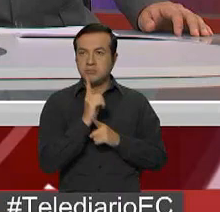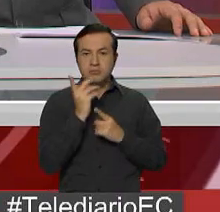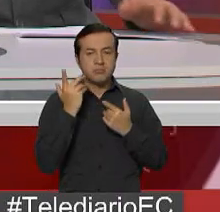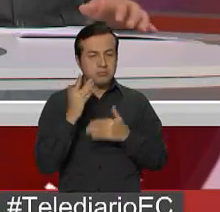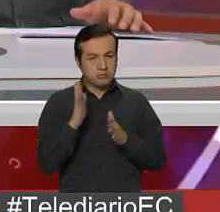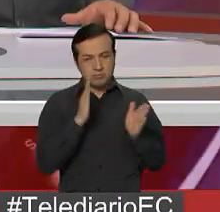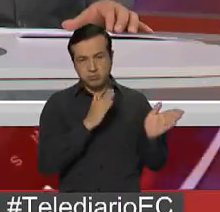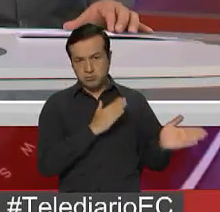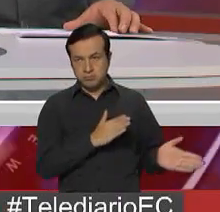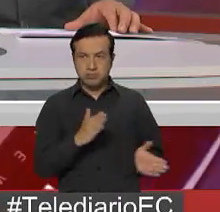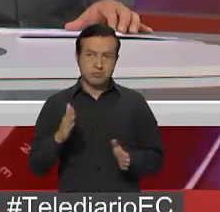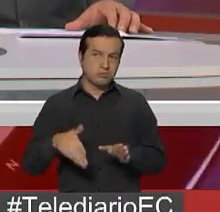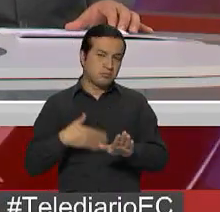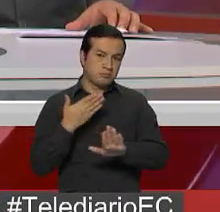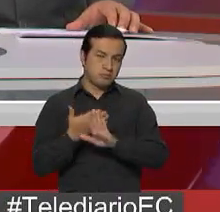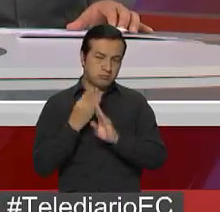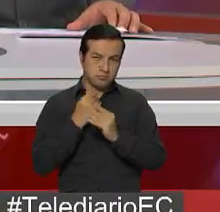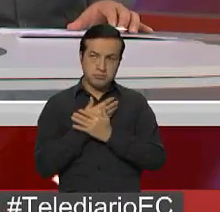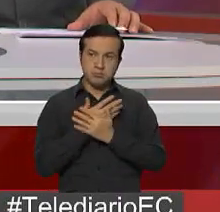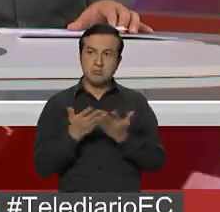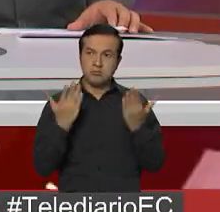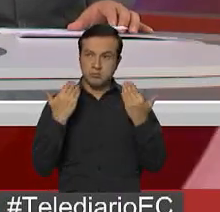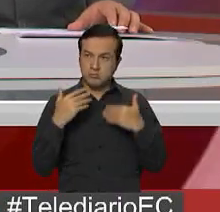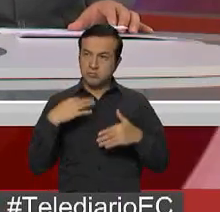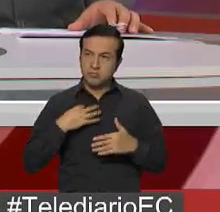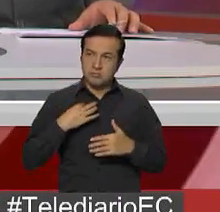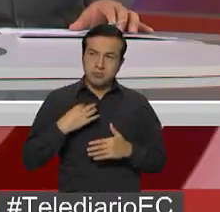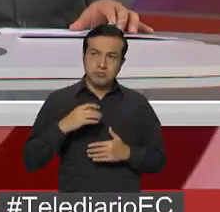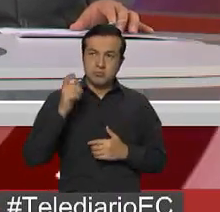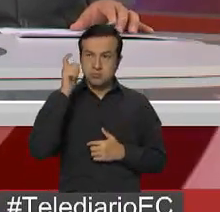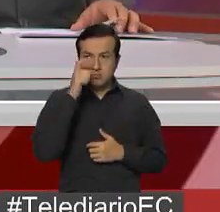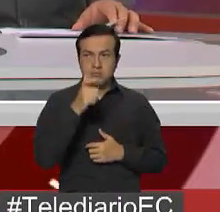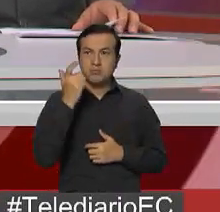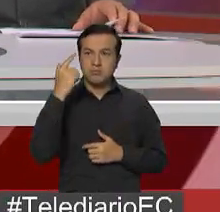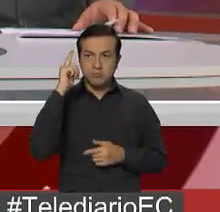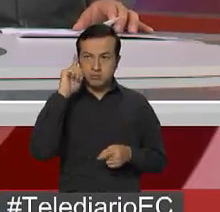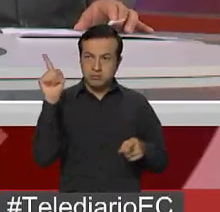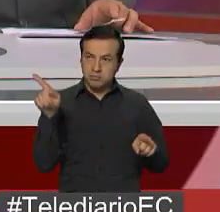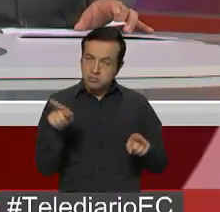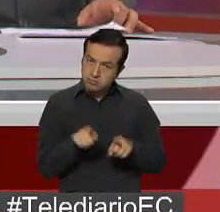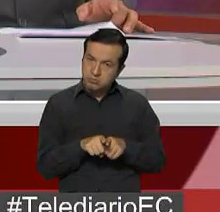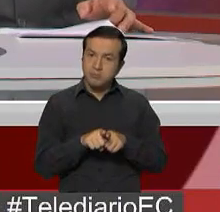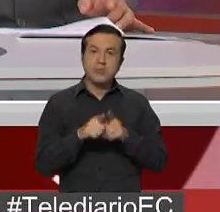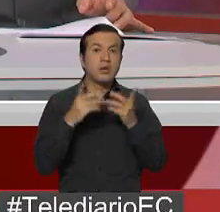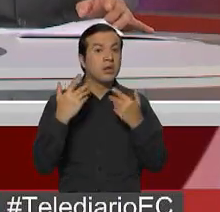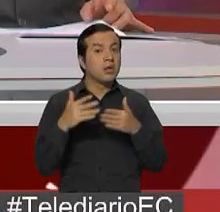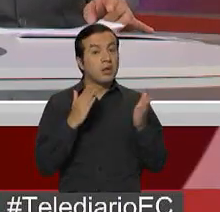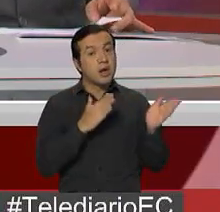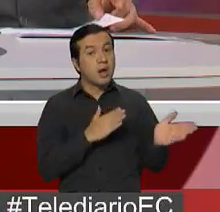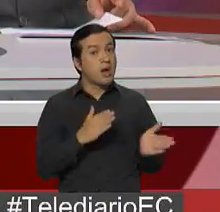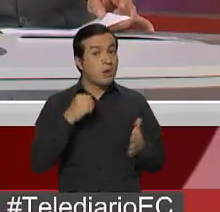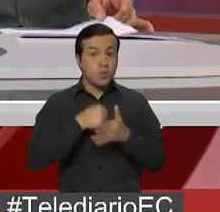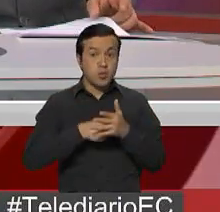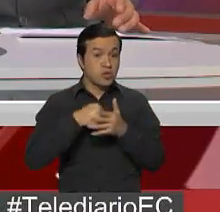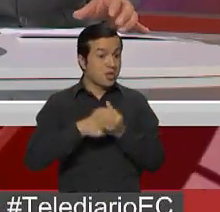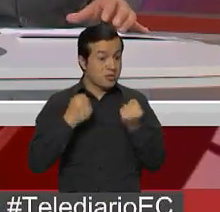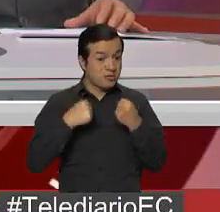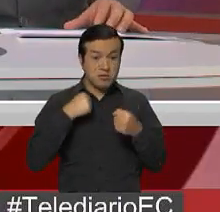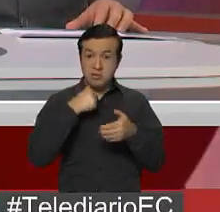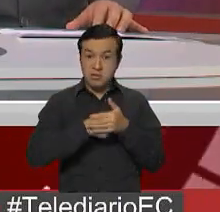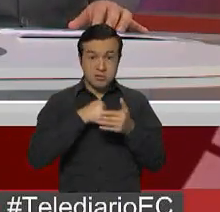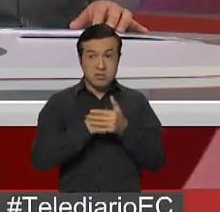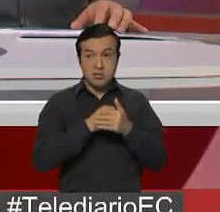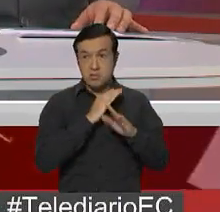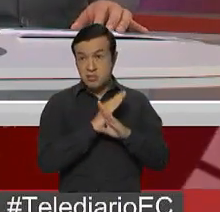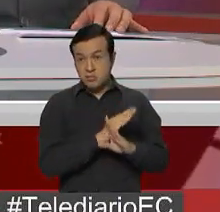nosotros no hemos puesto a las órdenes con la fiscalía general del estado estamos poniendo el contingente para luchar en conjunto con la corrupción